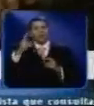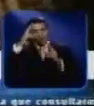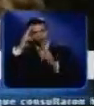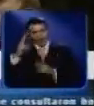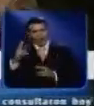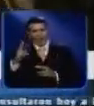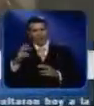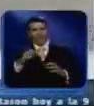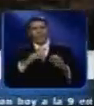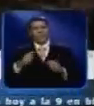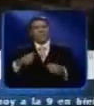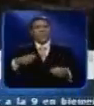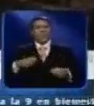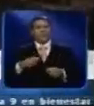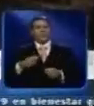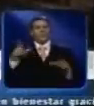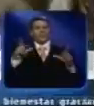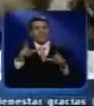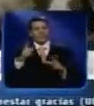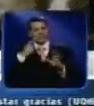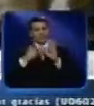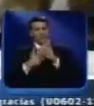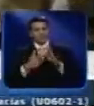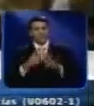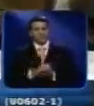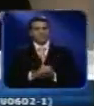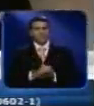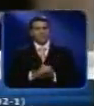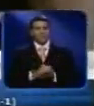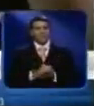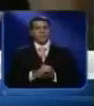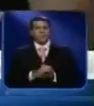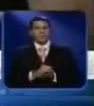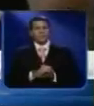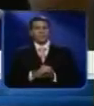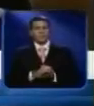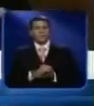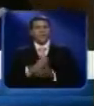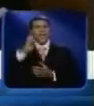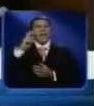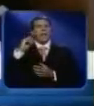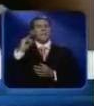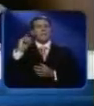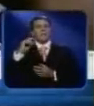por su rol de ejecutivo de televisión en Thirty Rock. And the Emmy goes to